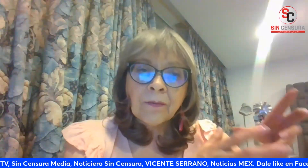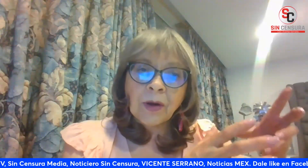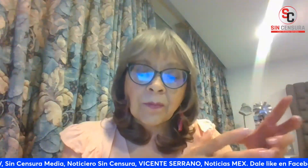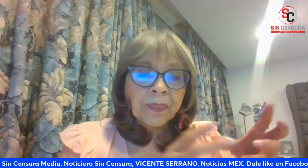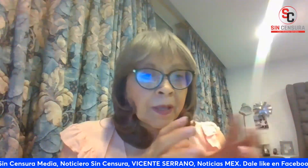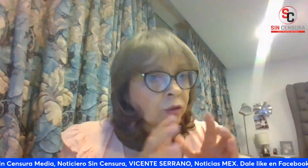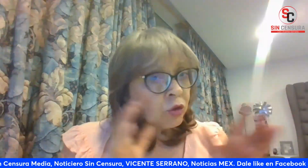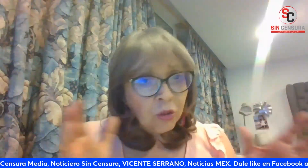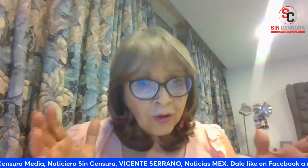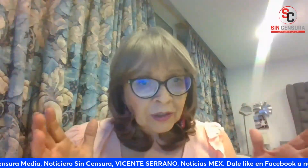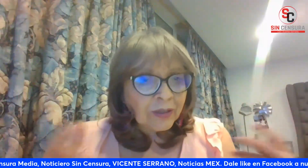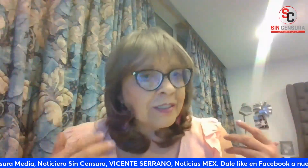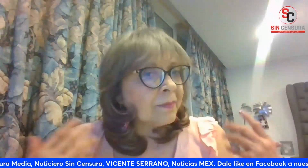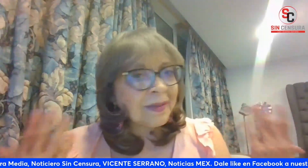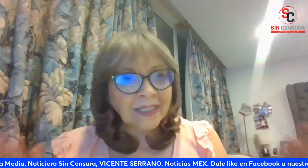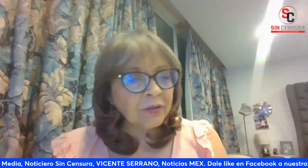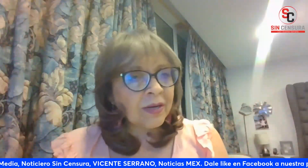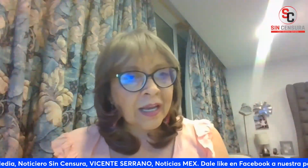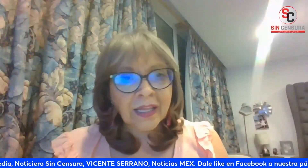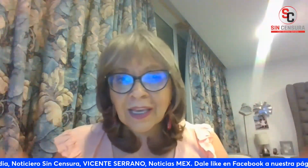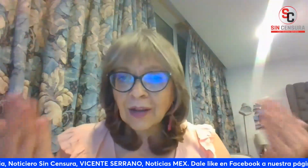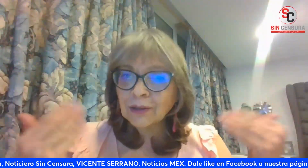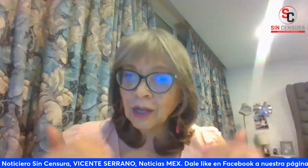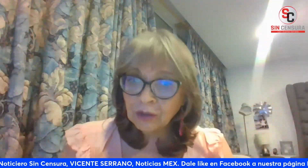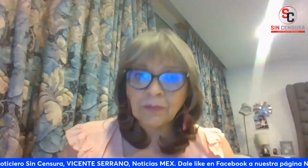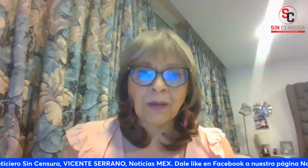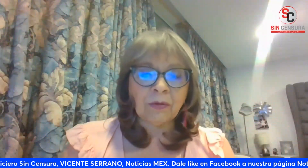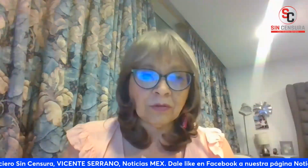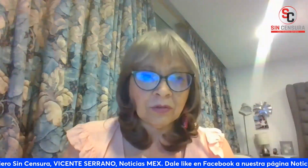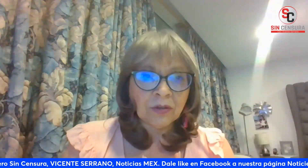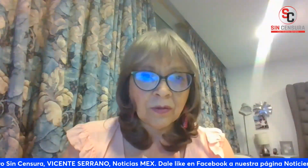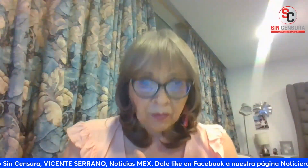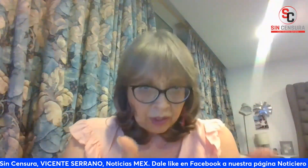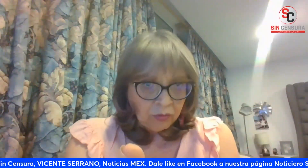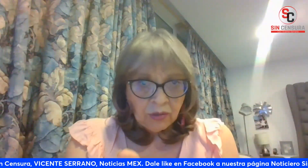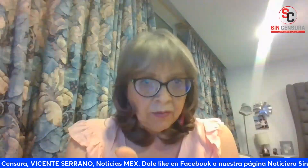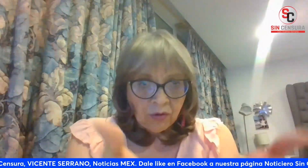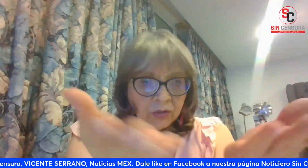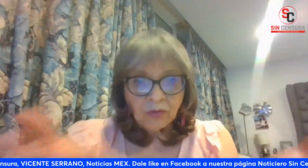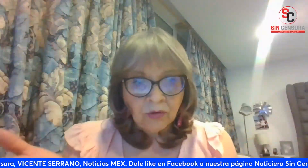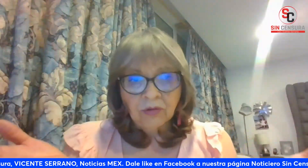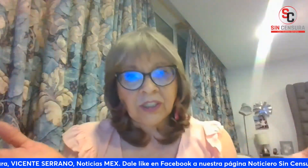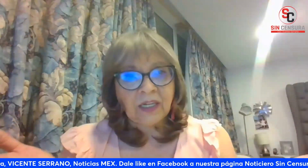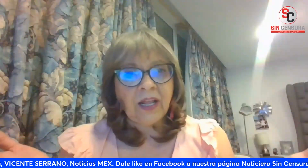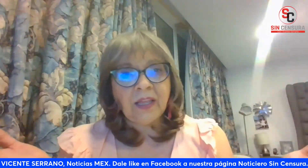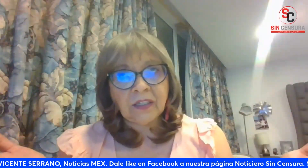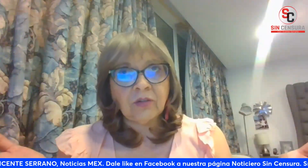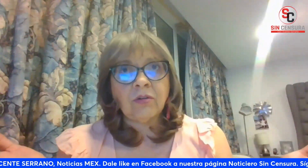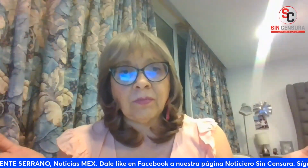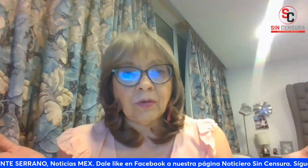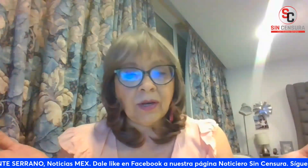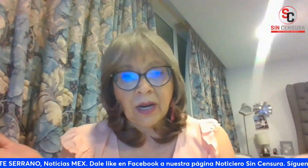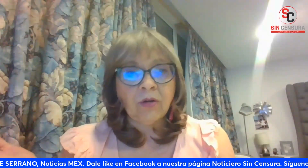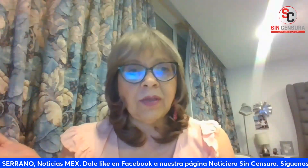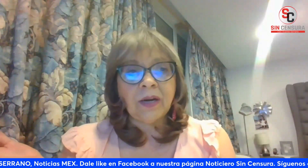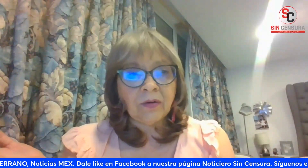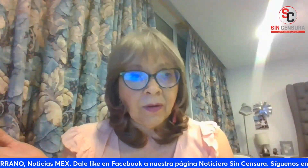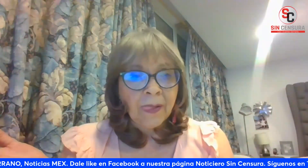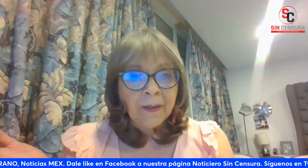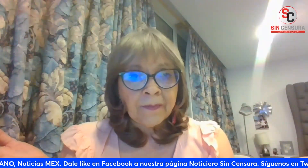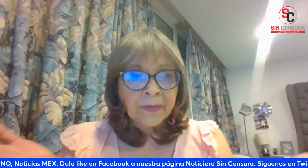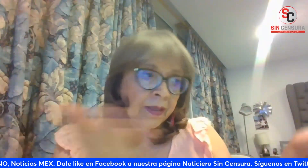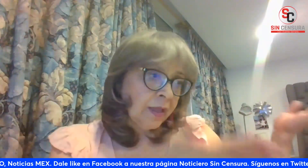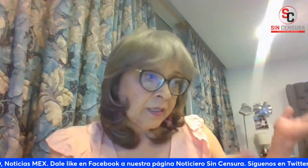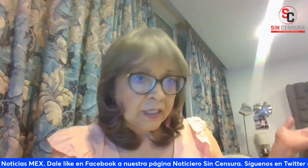¿no? Bueno, todo eso que está pasando en la calle y que los ciudadanos vemos, porque tú ni modo que tú no conozcas a nadie que es corrupto en el